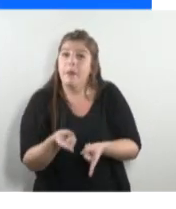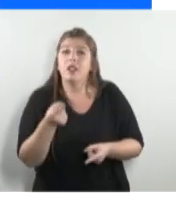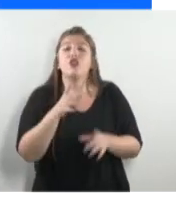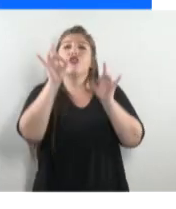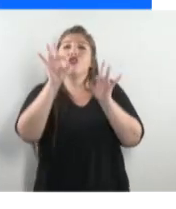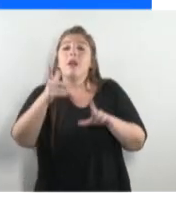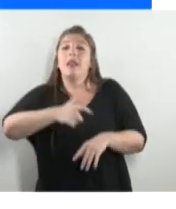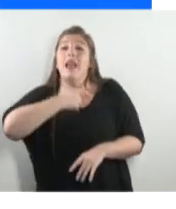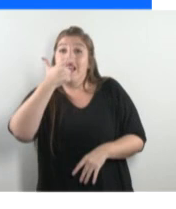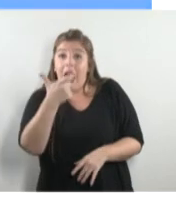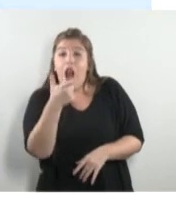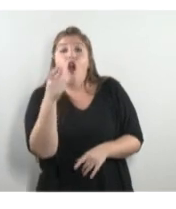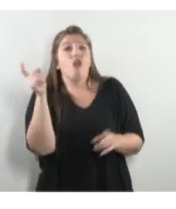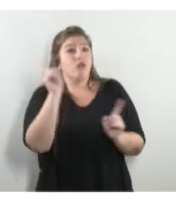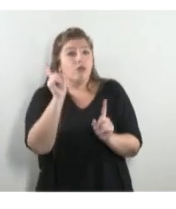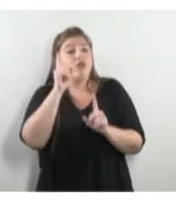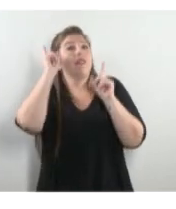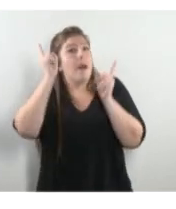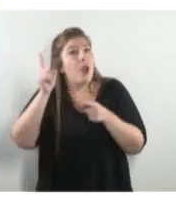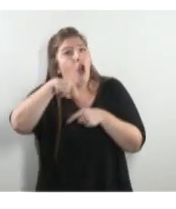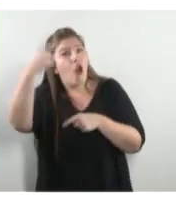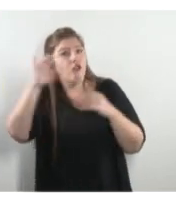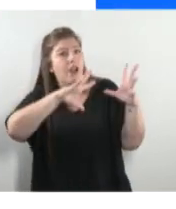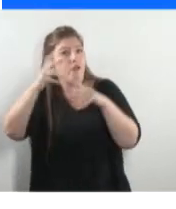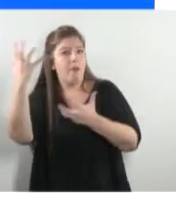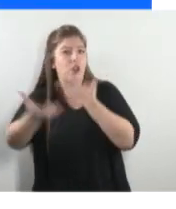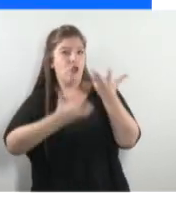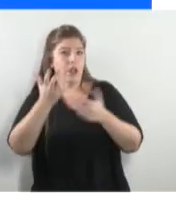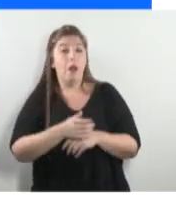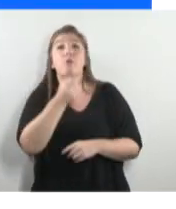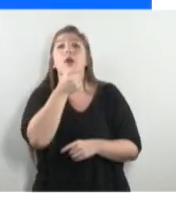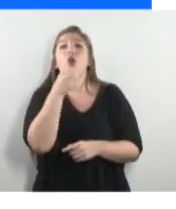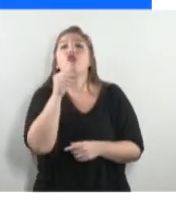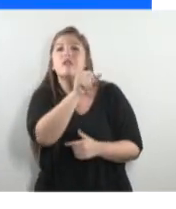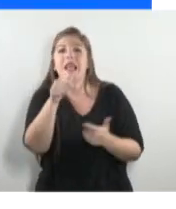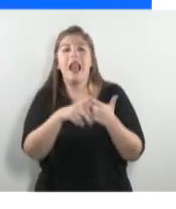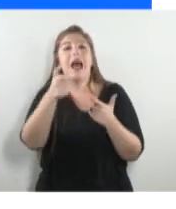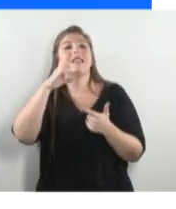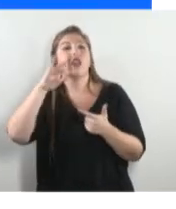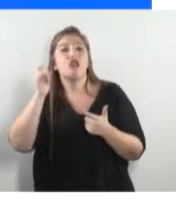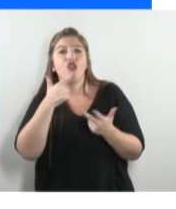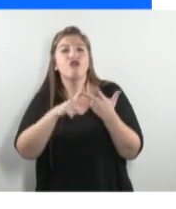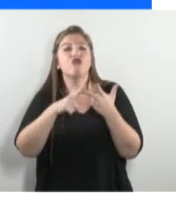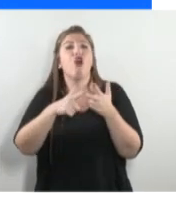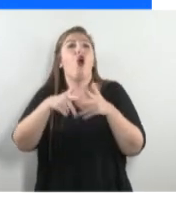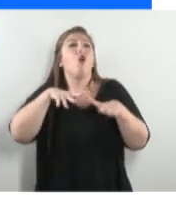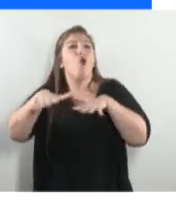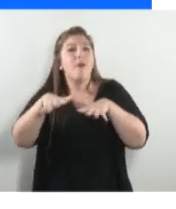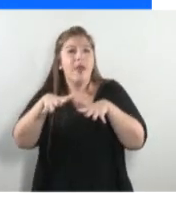calor se desnaturalizan las proteínas. Hay otras maneras de cocinar. Con sales, con ácidos, con movimientos mecánicos.